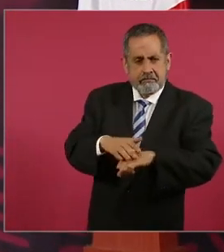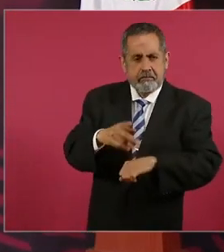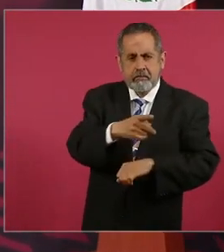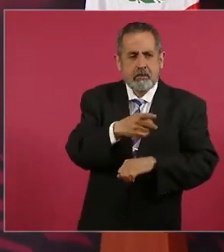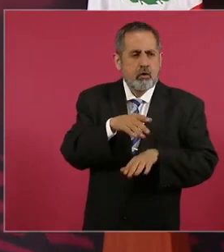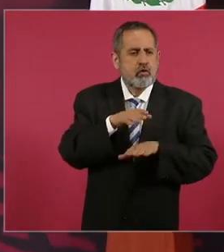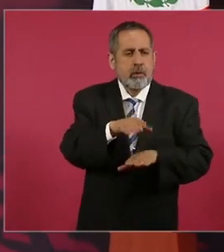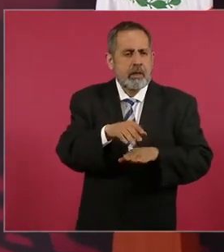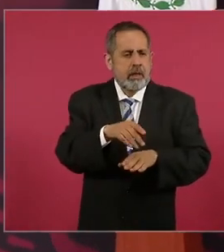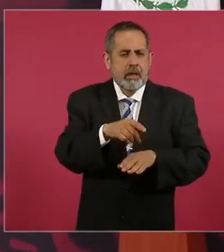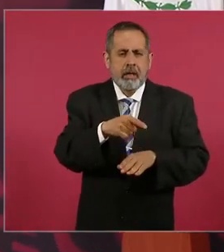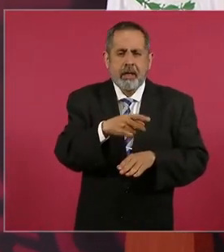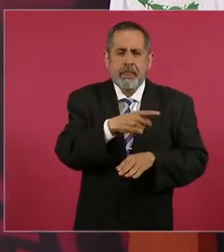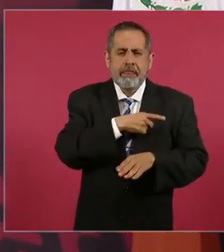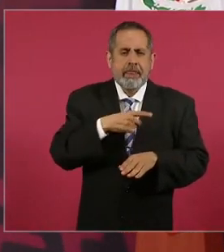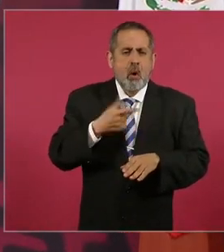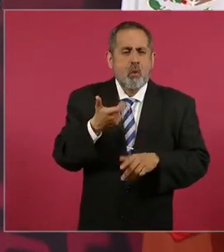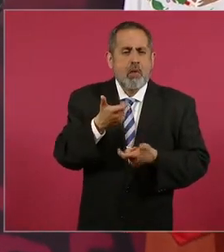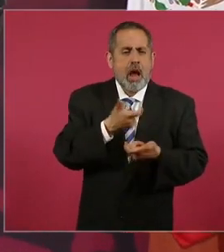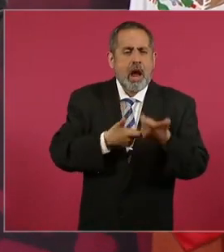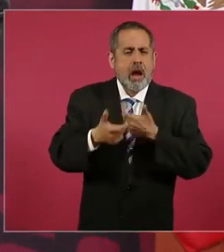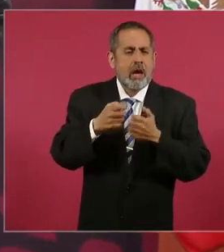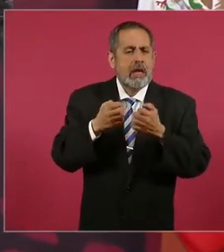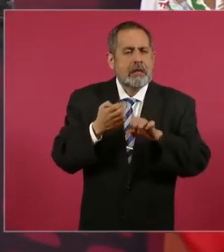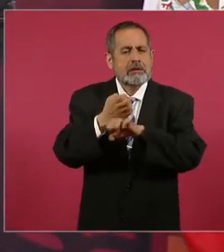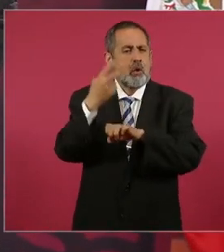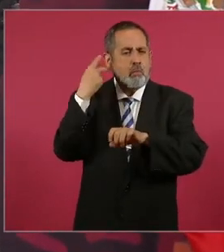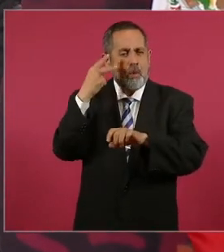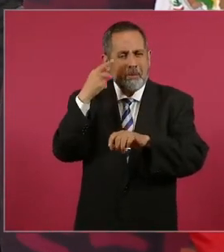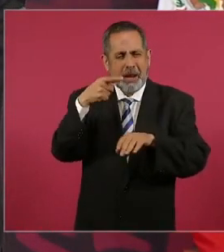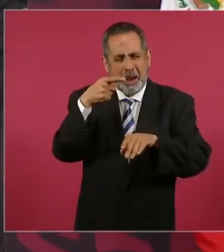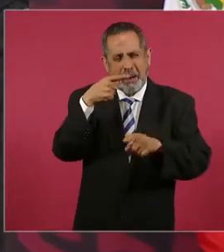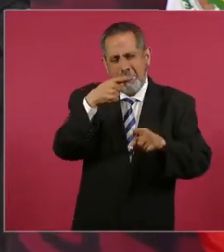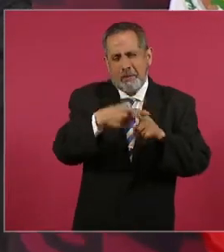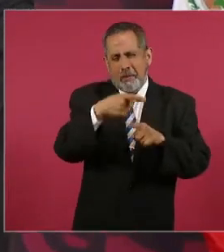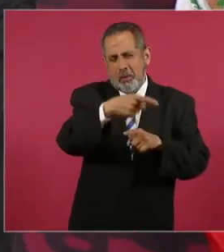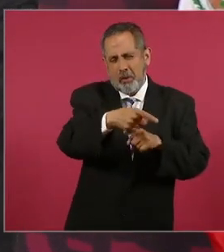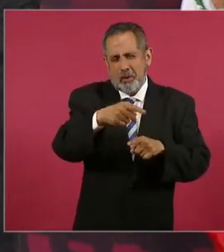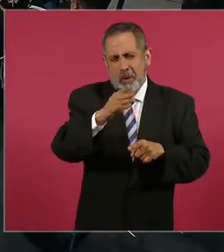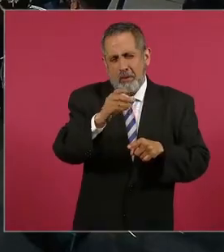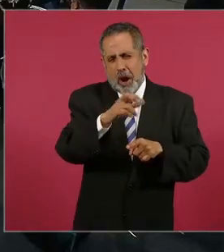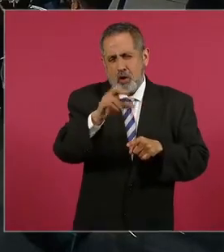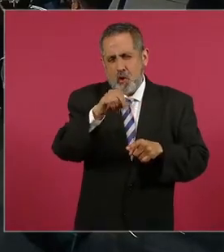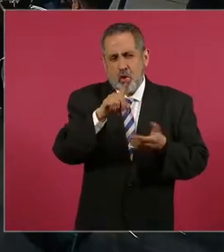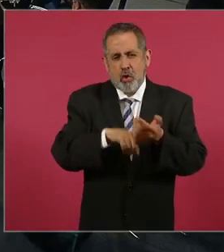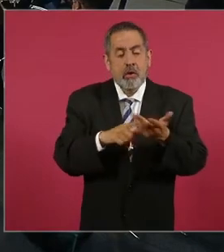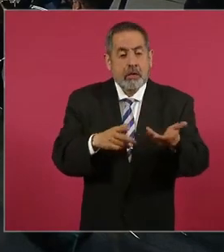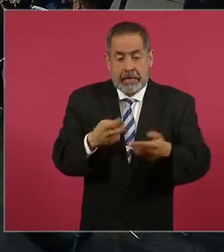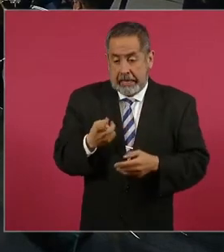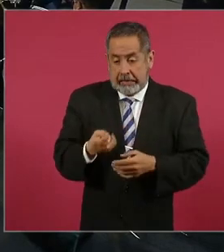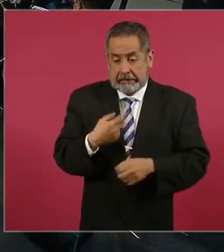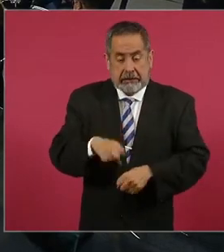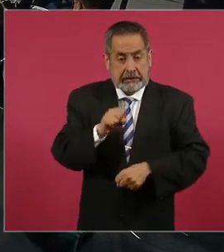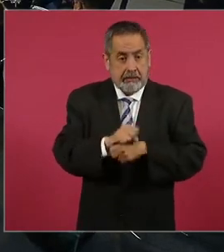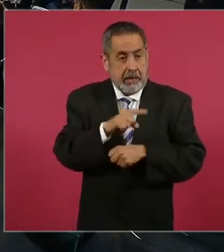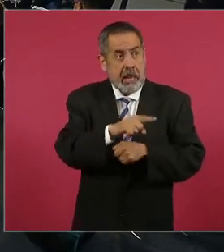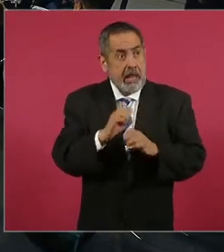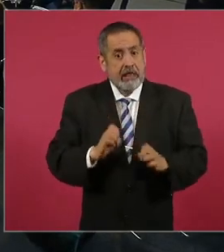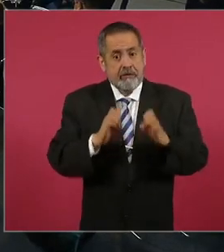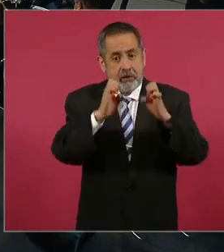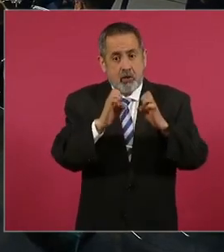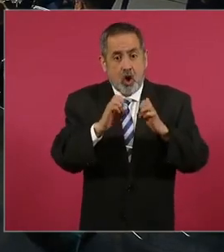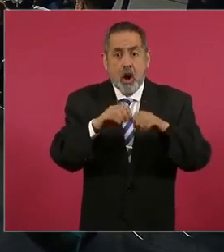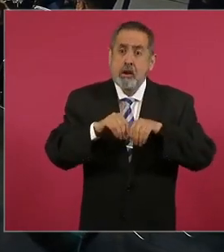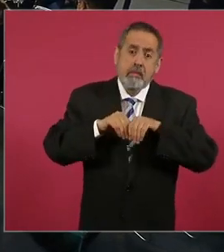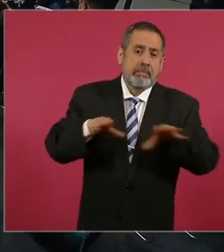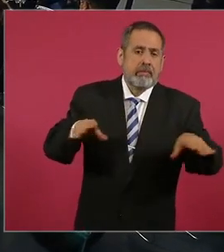deuda que se tiene en el Estado de Puebla por el Museo Internacional Barroco. Y esta semana este inmueble otra vez dio la nota